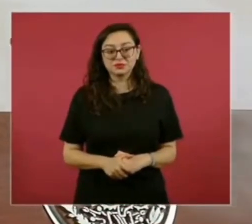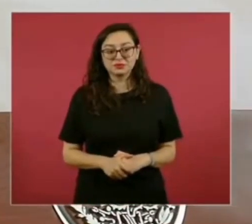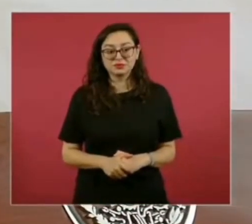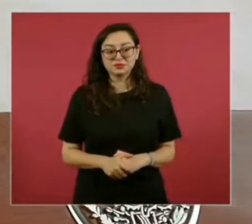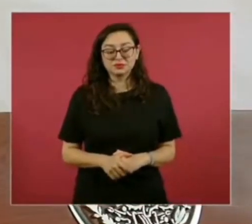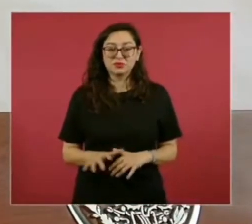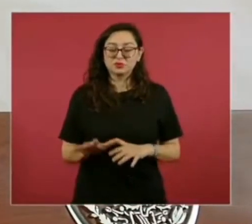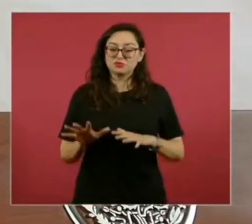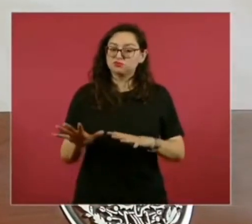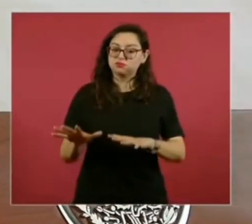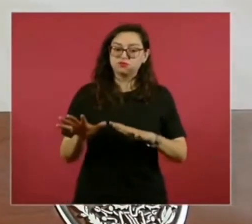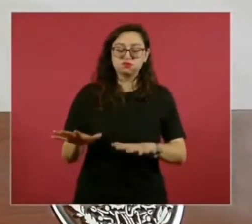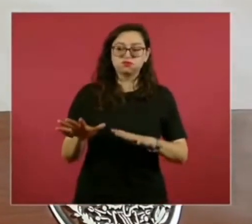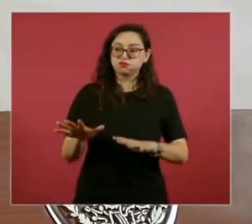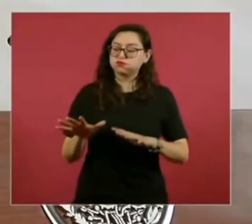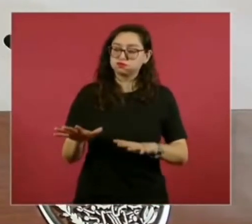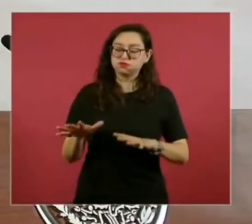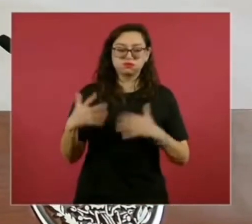Entonces,